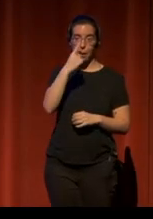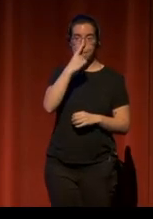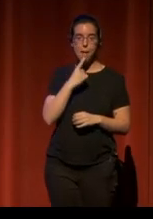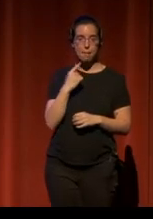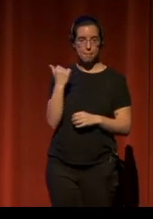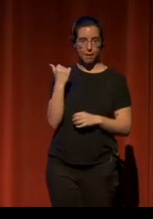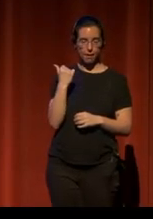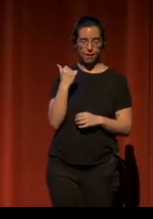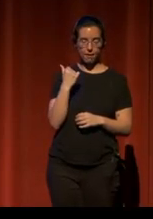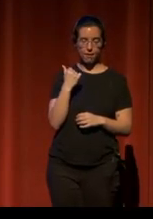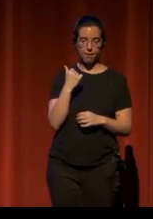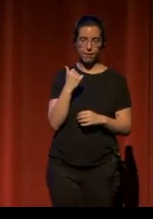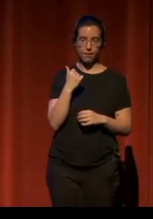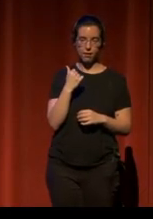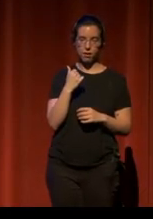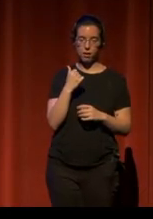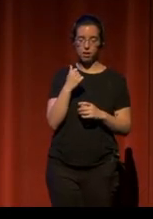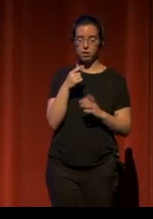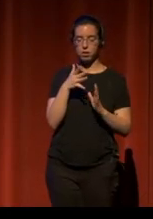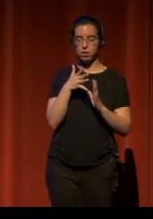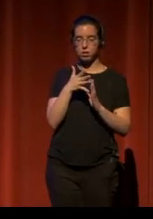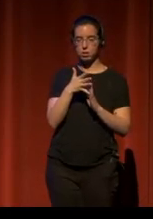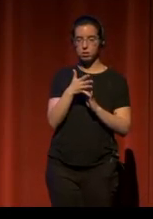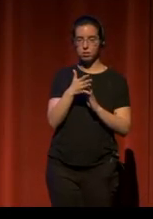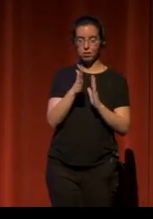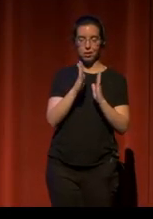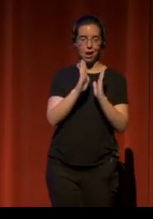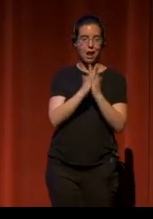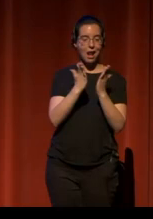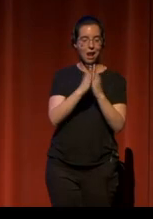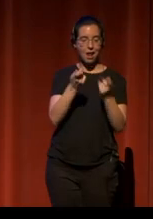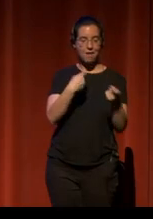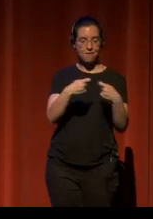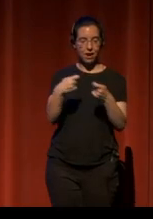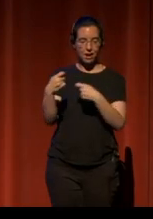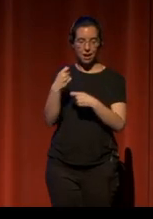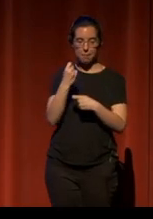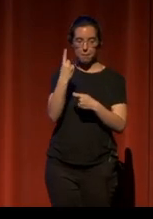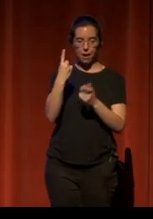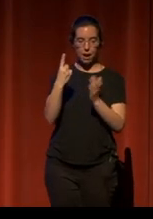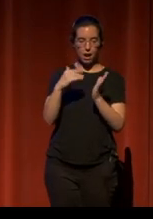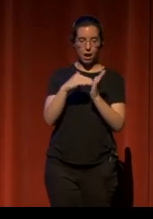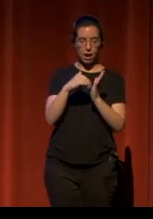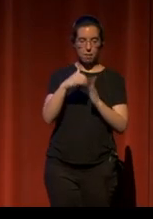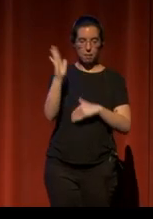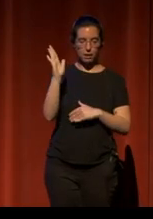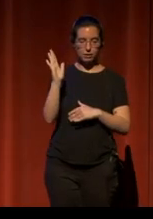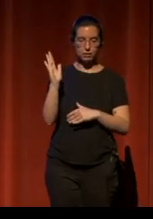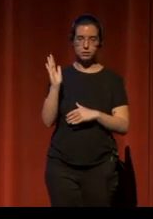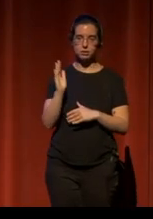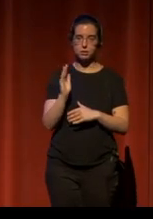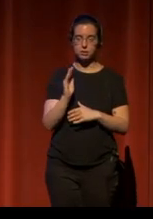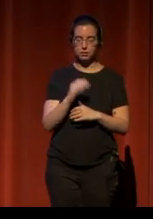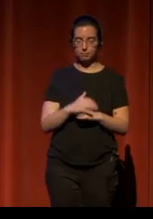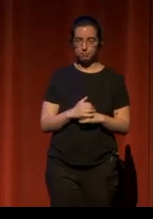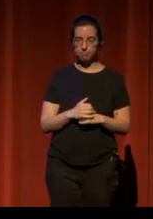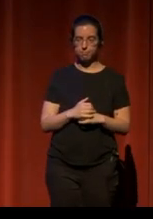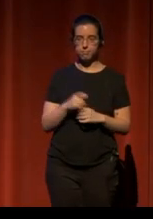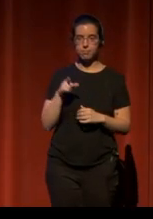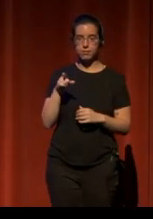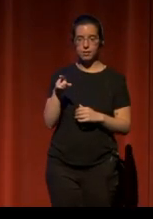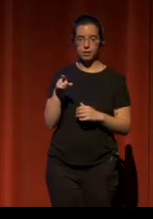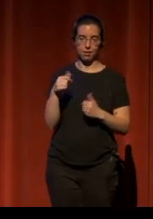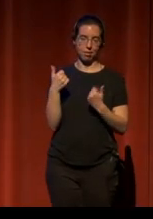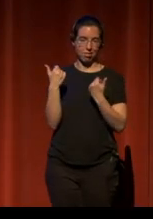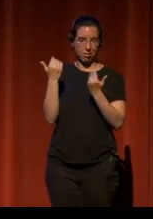eh más de 1000 librerías públicas que Carnage eh Eh legó no